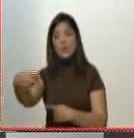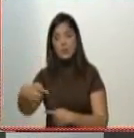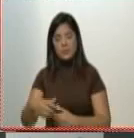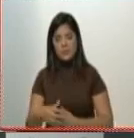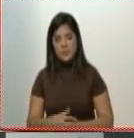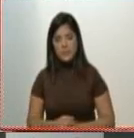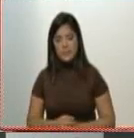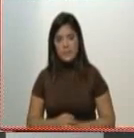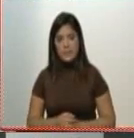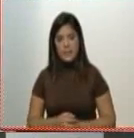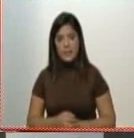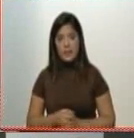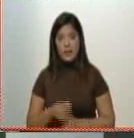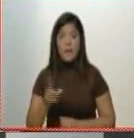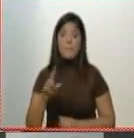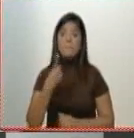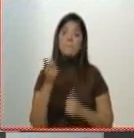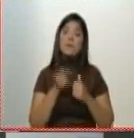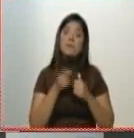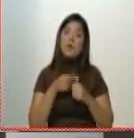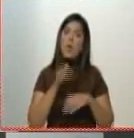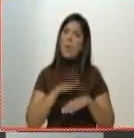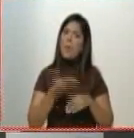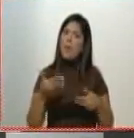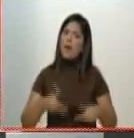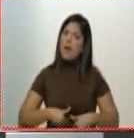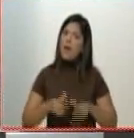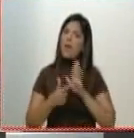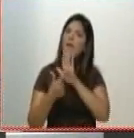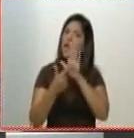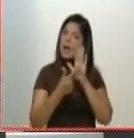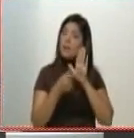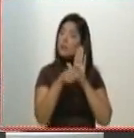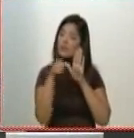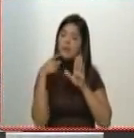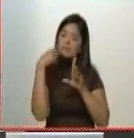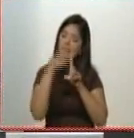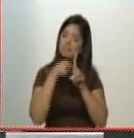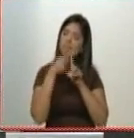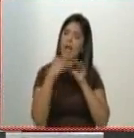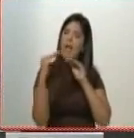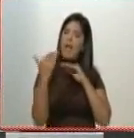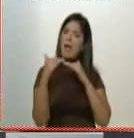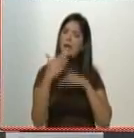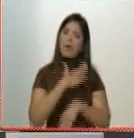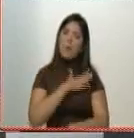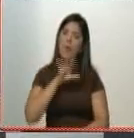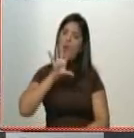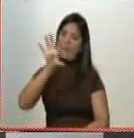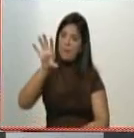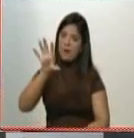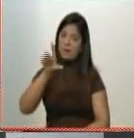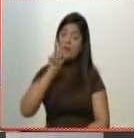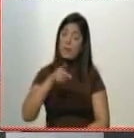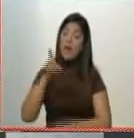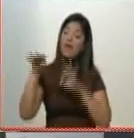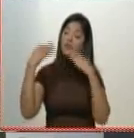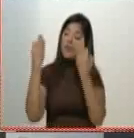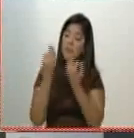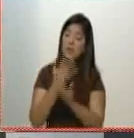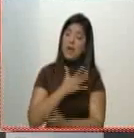atrás. Primero por el ejemplo de su moral, su dedicación, su ética, su amor a la patria, su amor a su